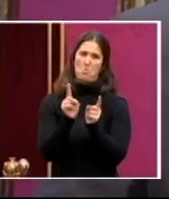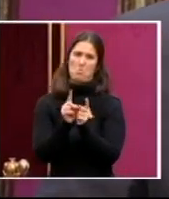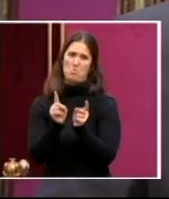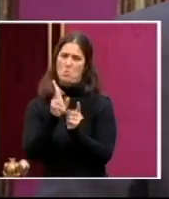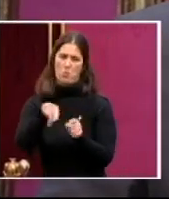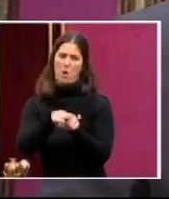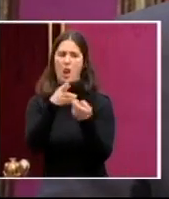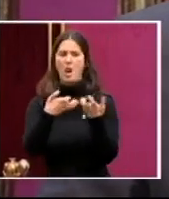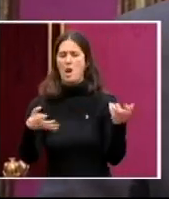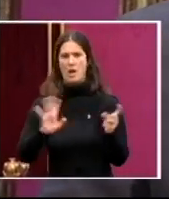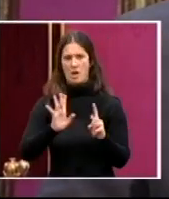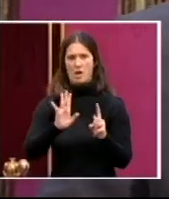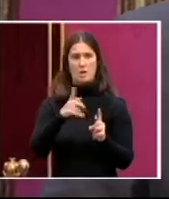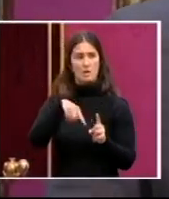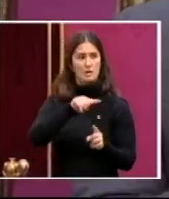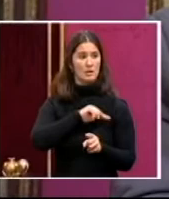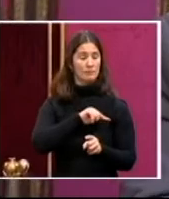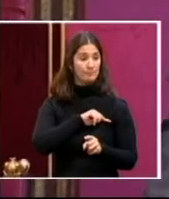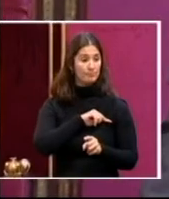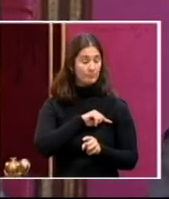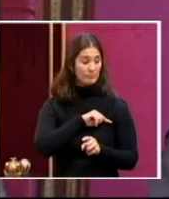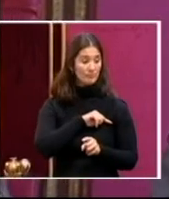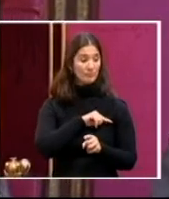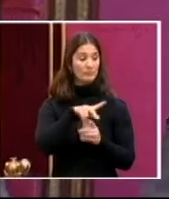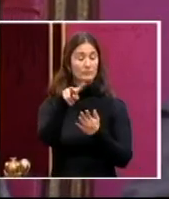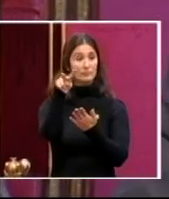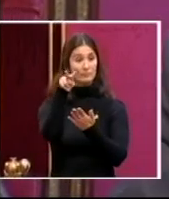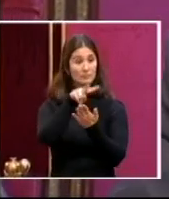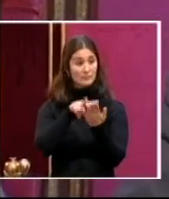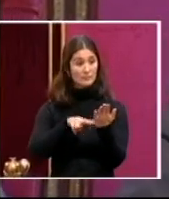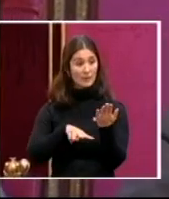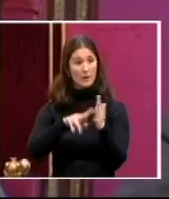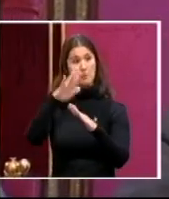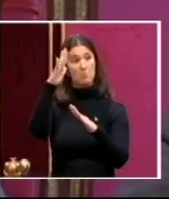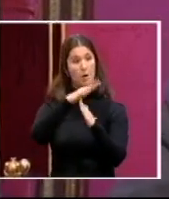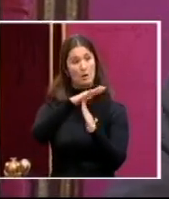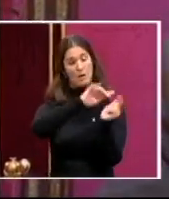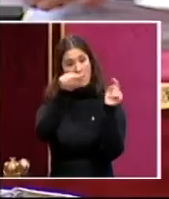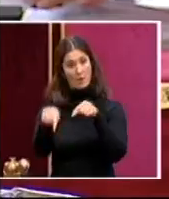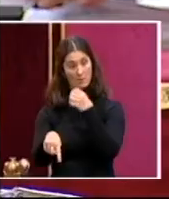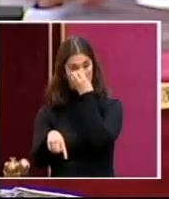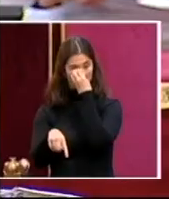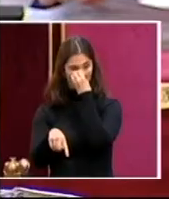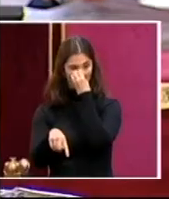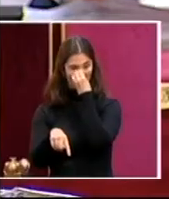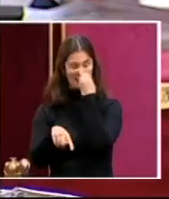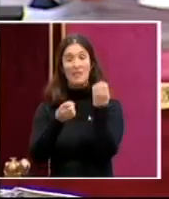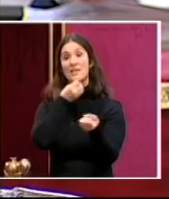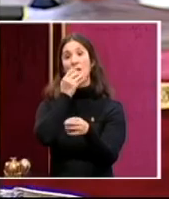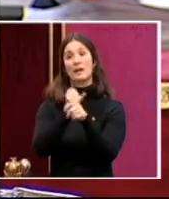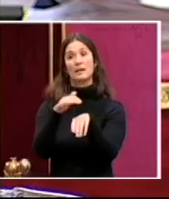es como esta. ¿Vale? Si es tan amable, señor secretario, la leeríamos y hacemos la pausa para bajar. En este caso es